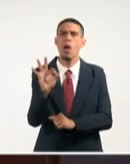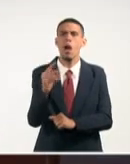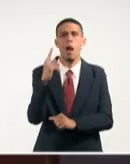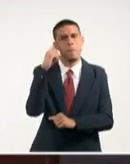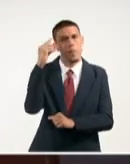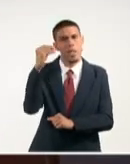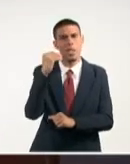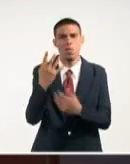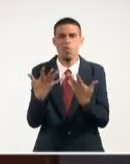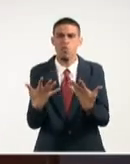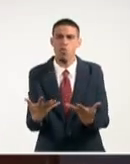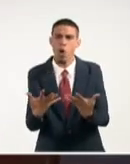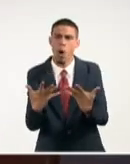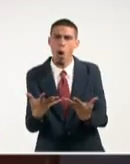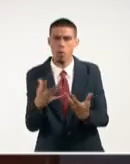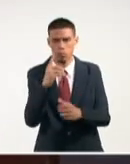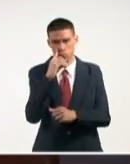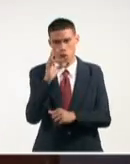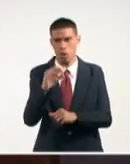fortalece.